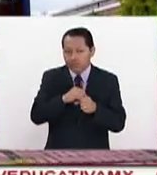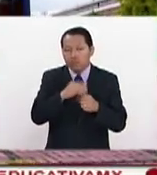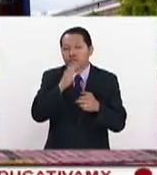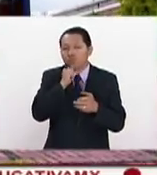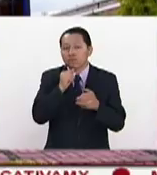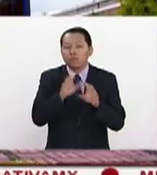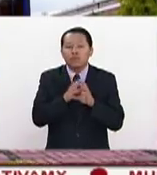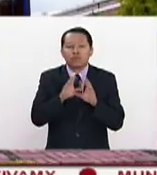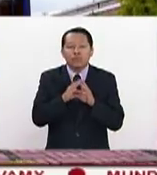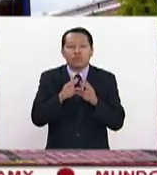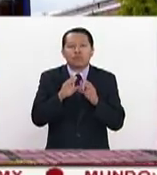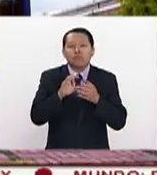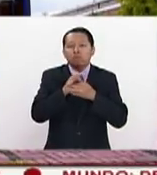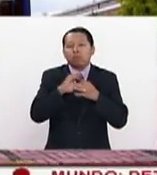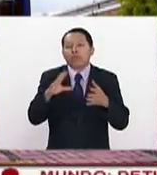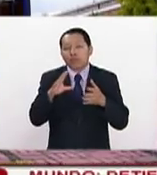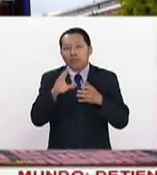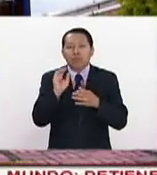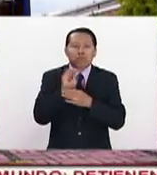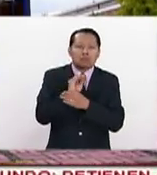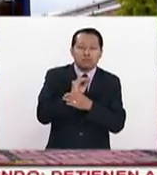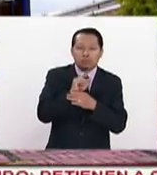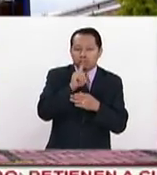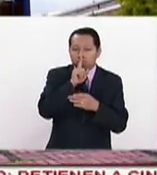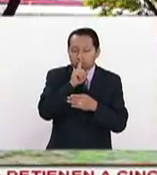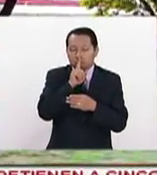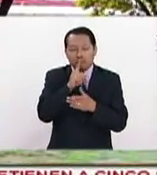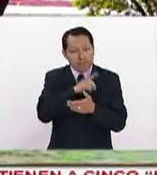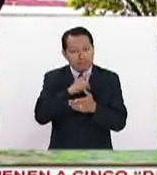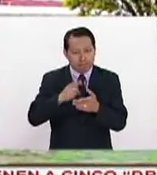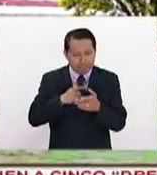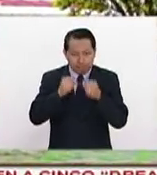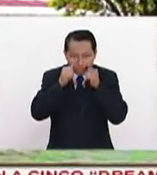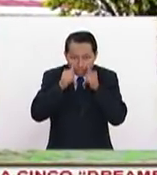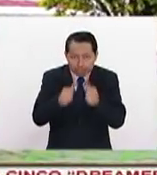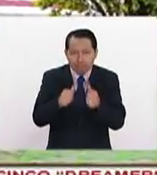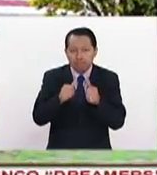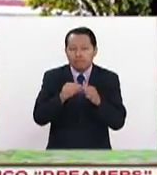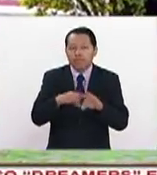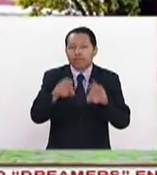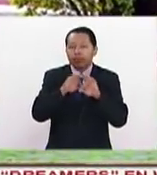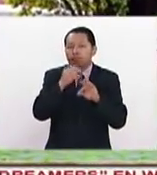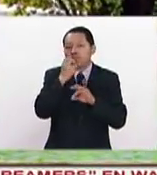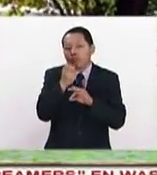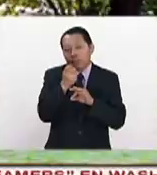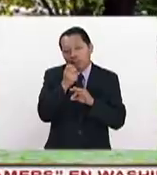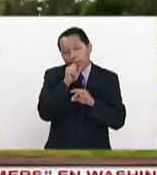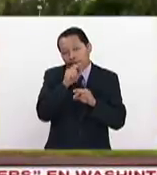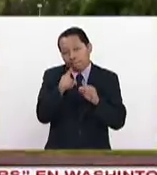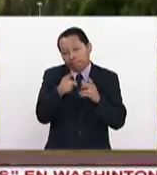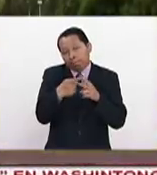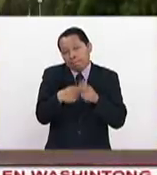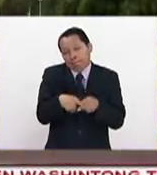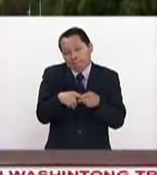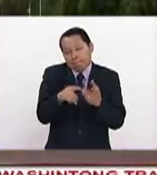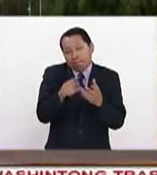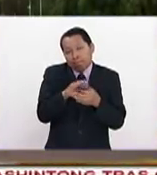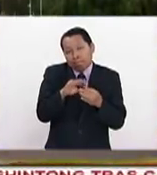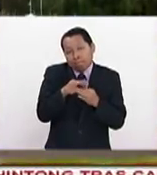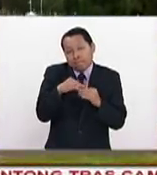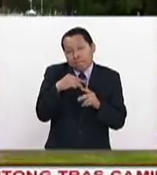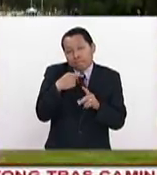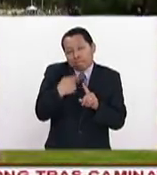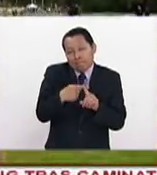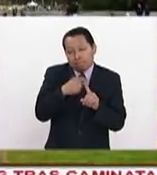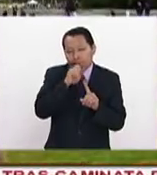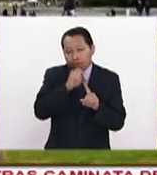estar desconectadas de las expectativas sociales. Entonces, esto puede ser un punto de partida, si me permiten ser un tanto optimista,